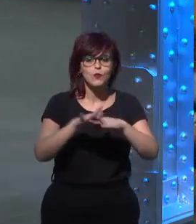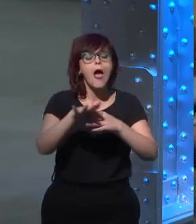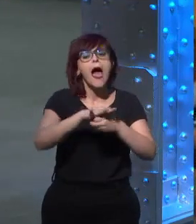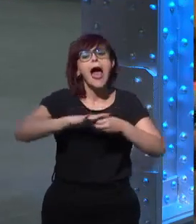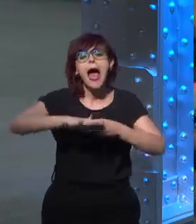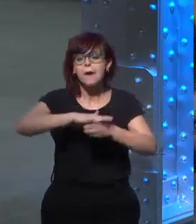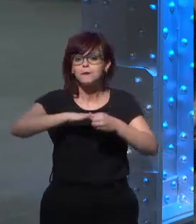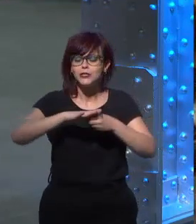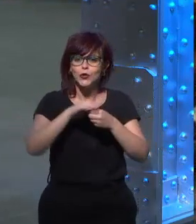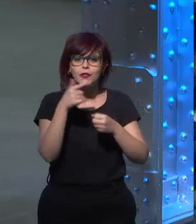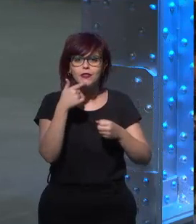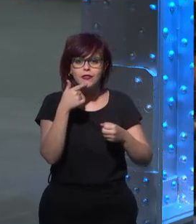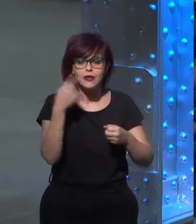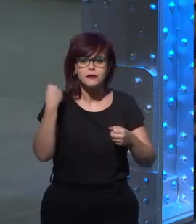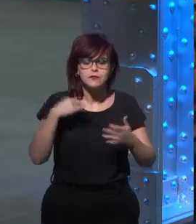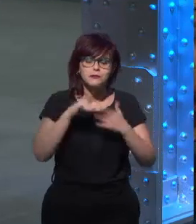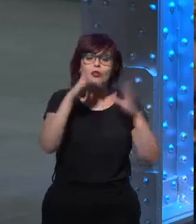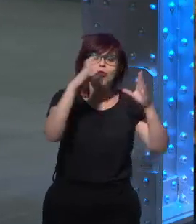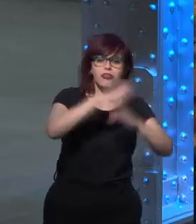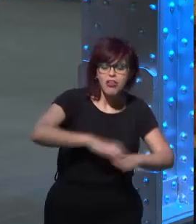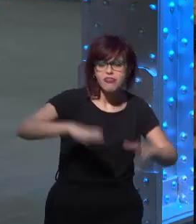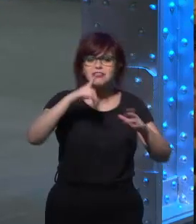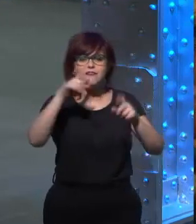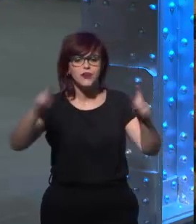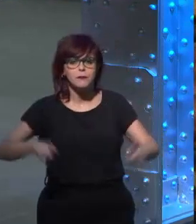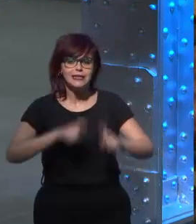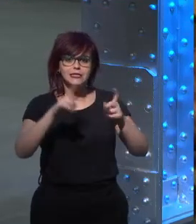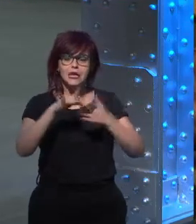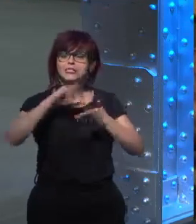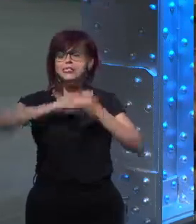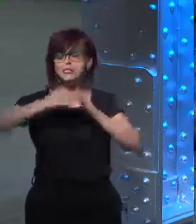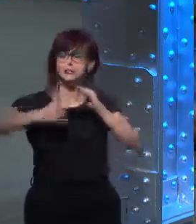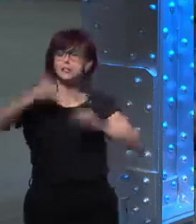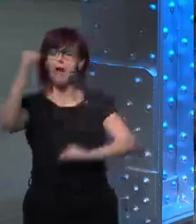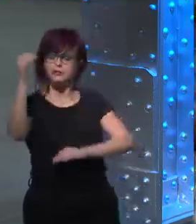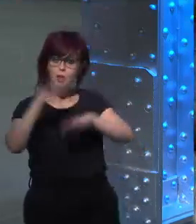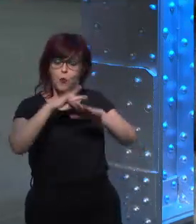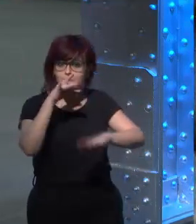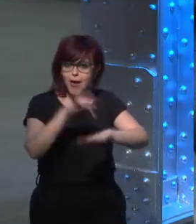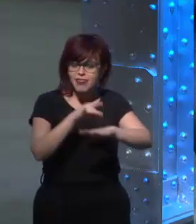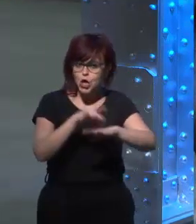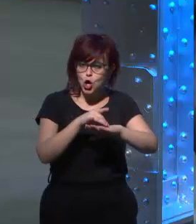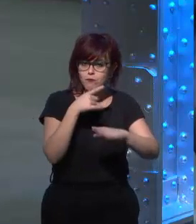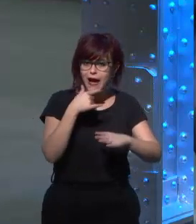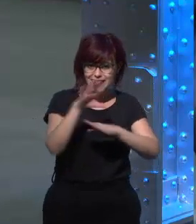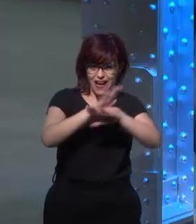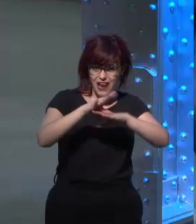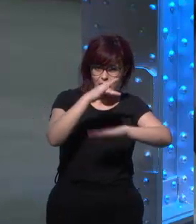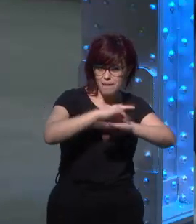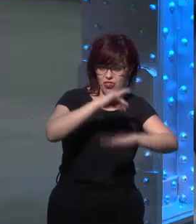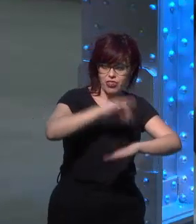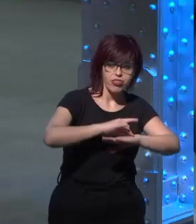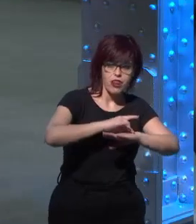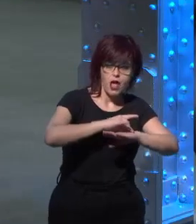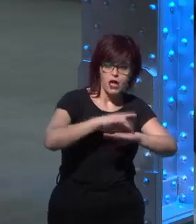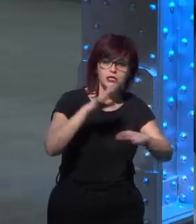ámbito centrado en las STEM, en las ciencias, en la informática, pero ahora ya no. O sea, ahora ya un médico que ha sacado notazas en medicina, si no